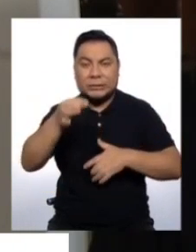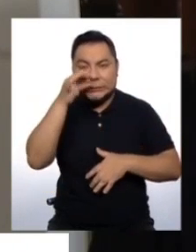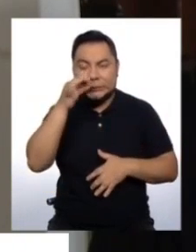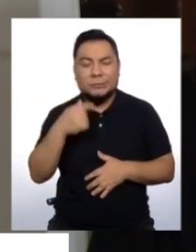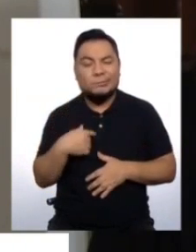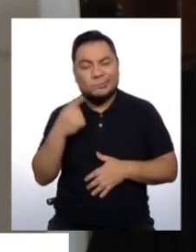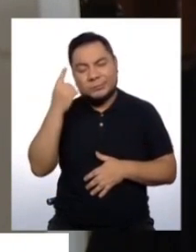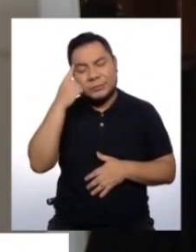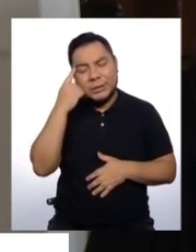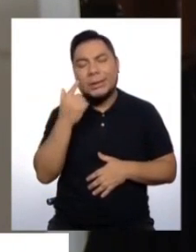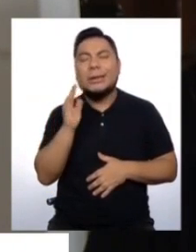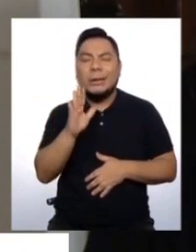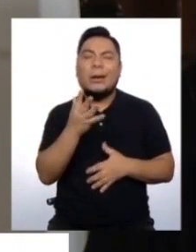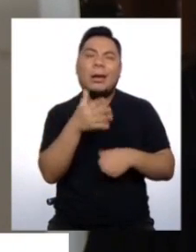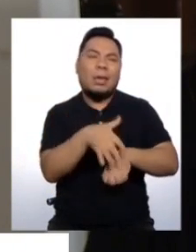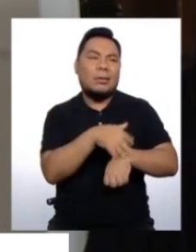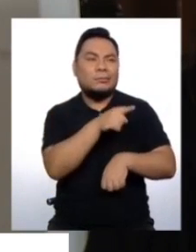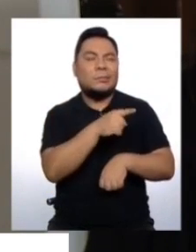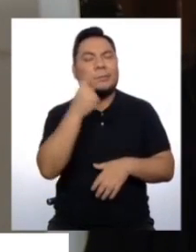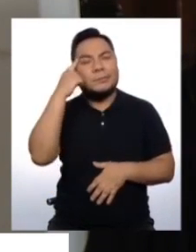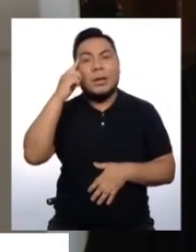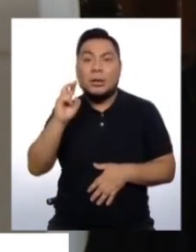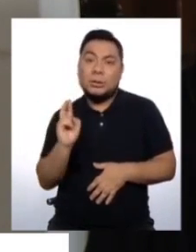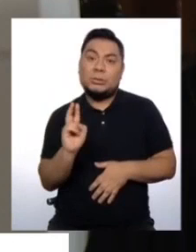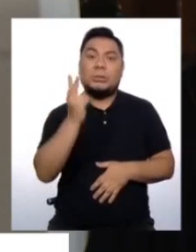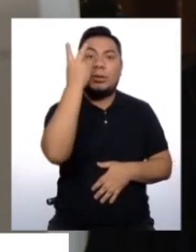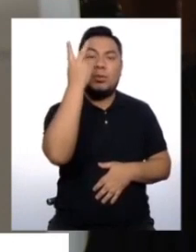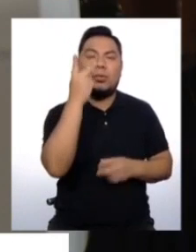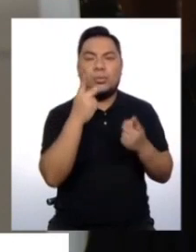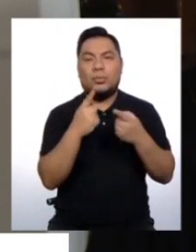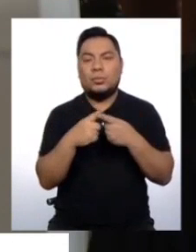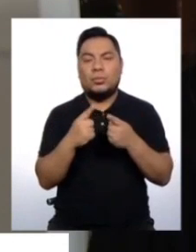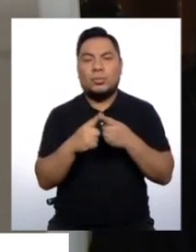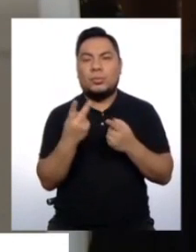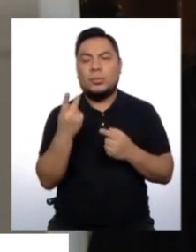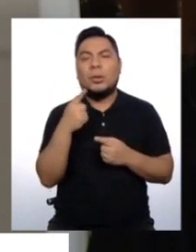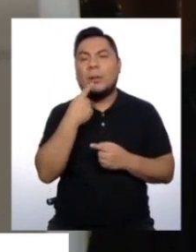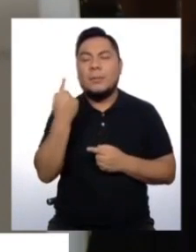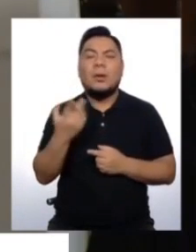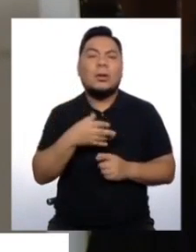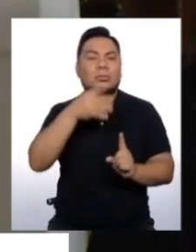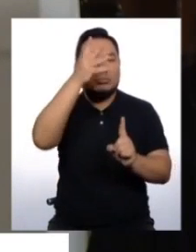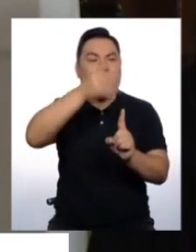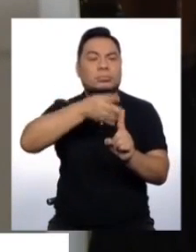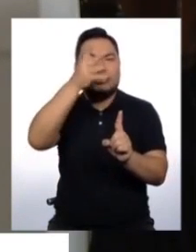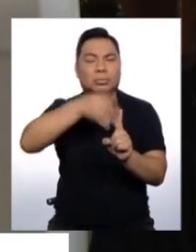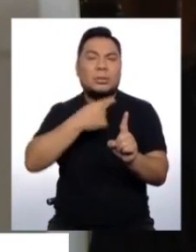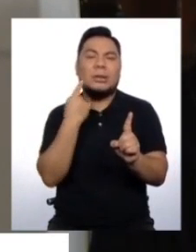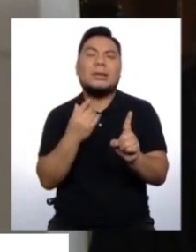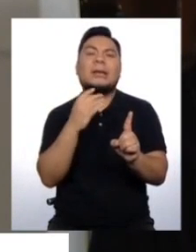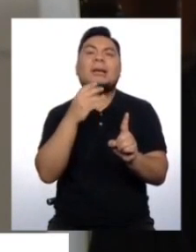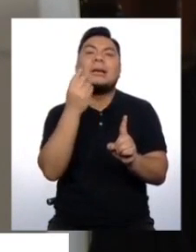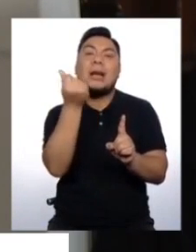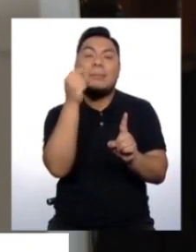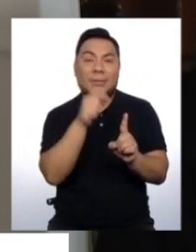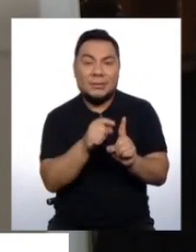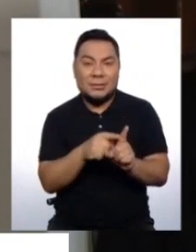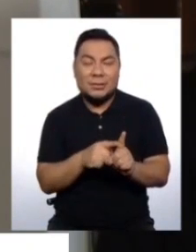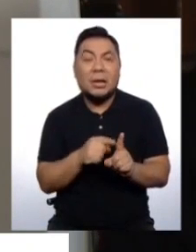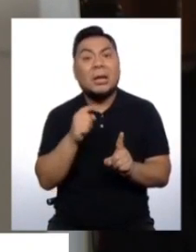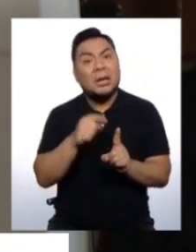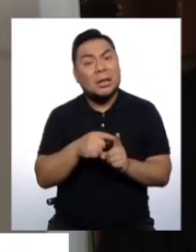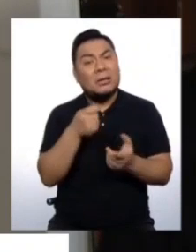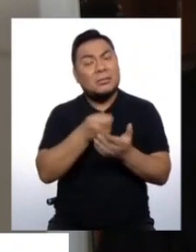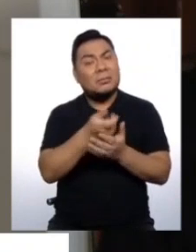decidimos incorporar una segunda herramienta, que son las pruebas serológicas, que no solamente son más